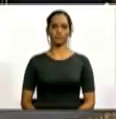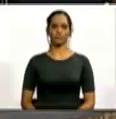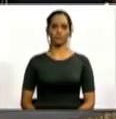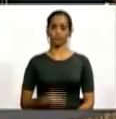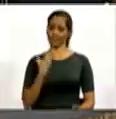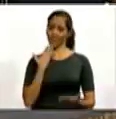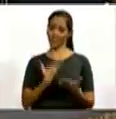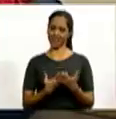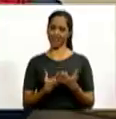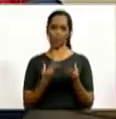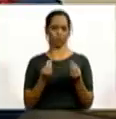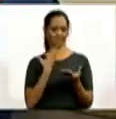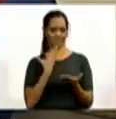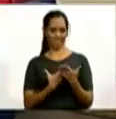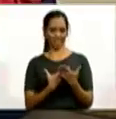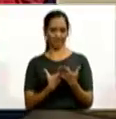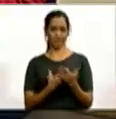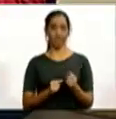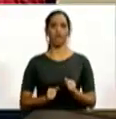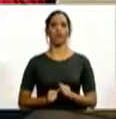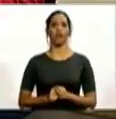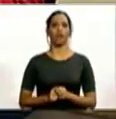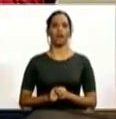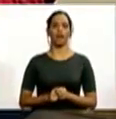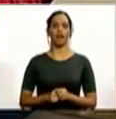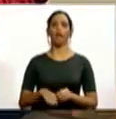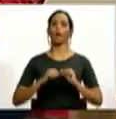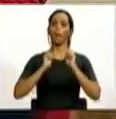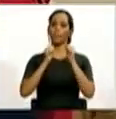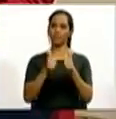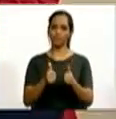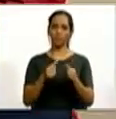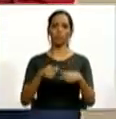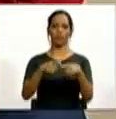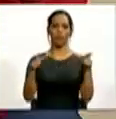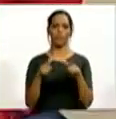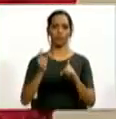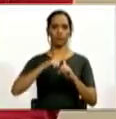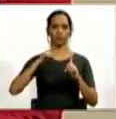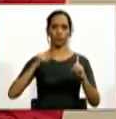Gracias, muchas gracias. Gracias. Bueno, episodio número 2 de Electrocutados.